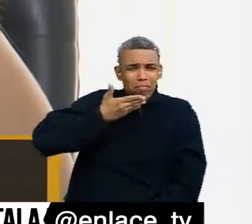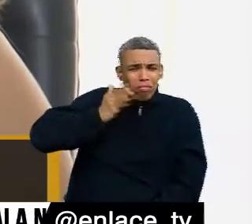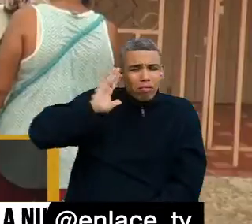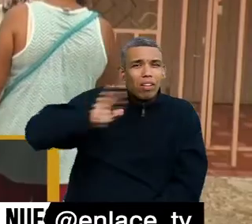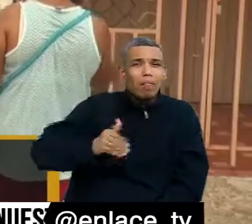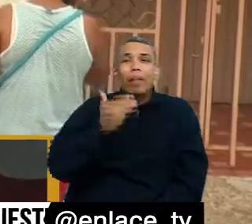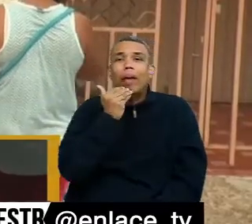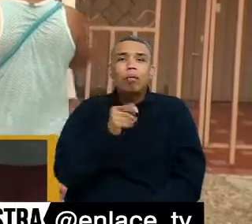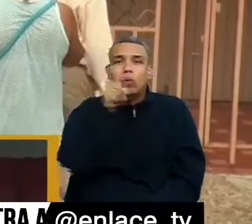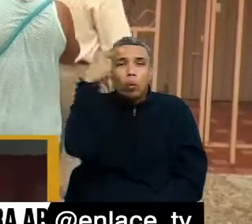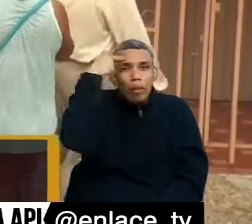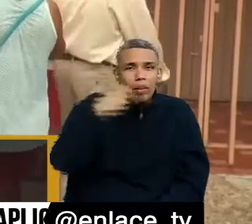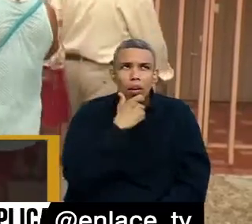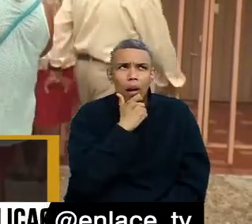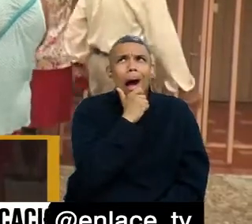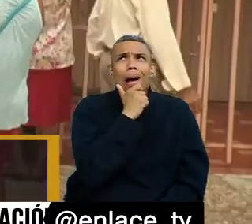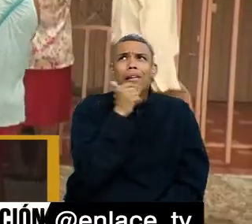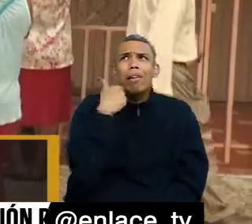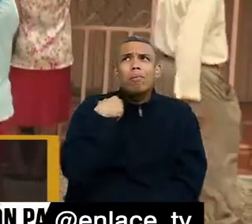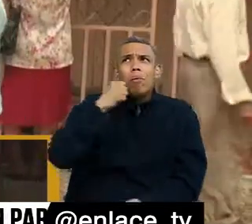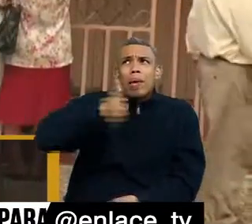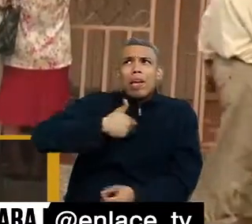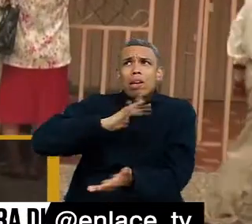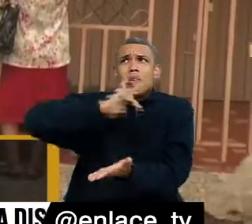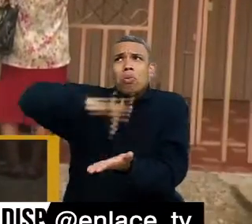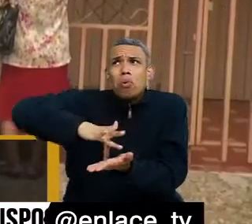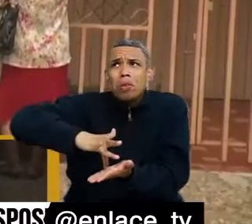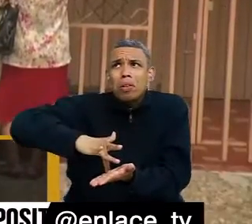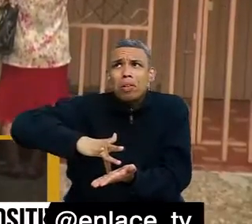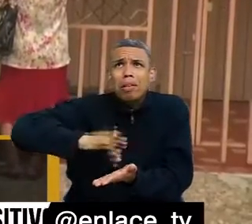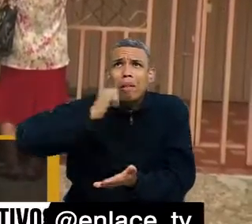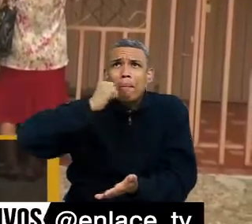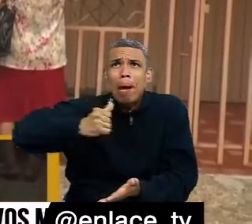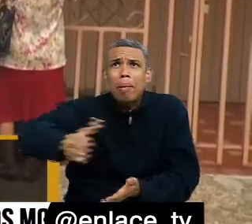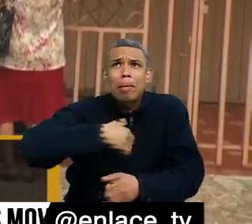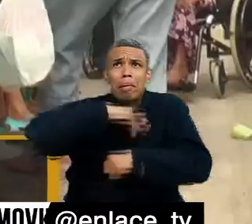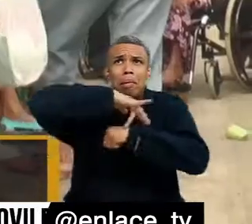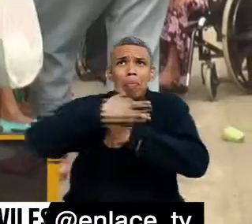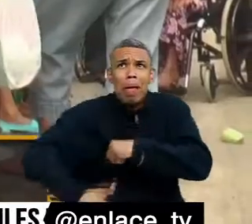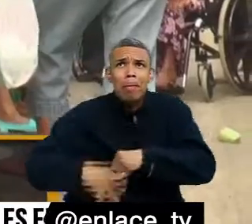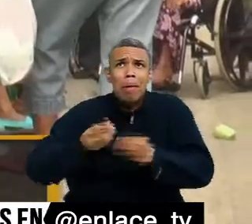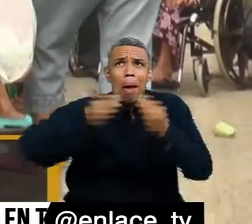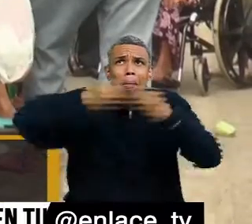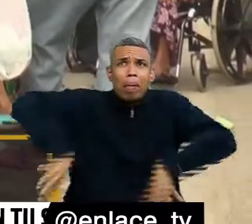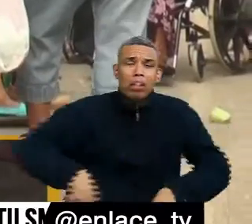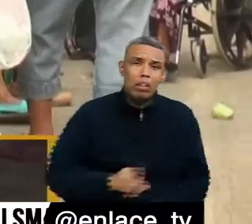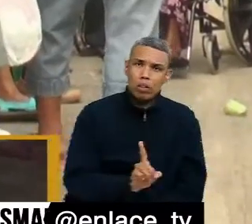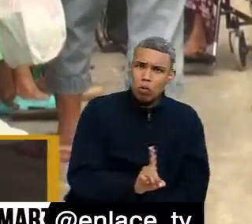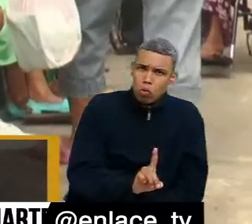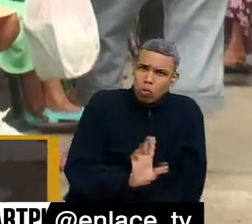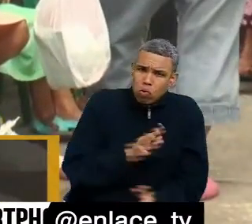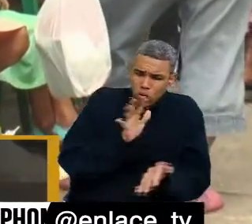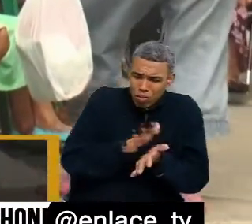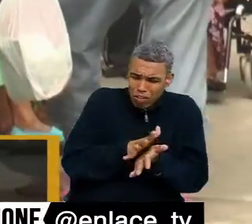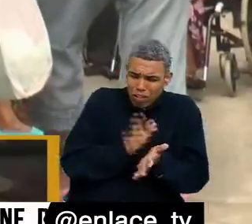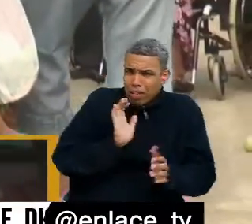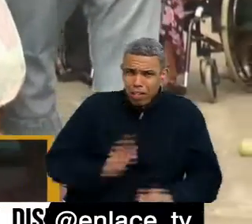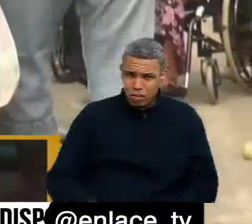sin recibir el pago. No, se tiene asegurado el recurso económico para pagar hasta el día 26 de julio. Normalmente se